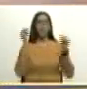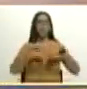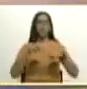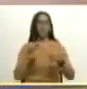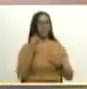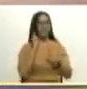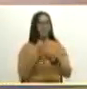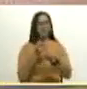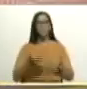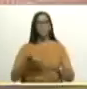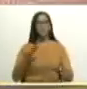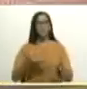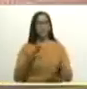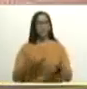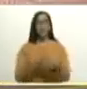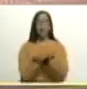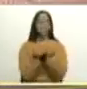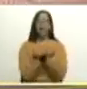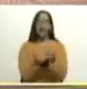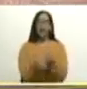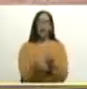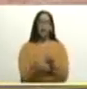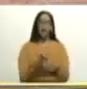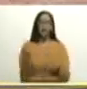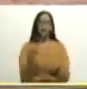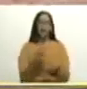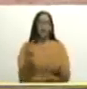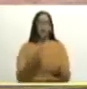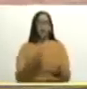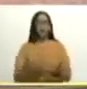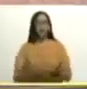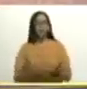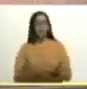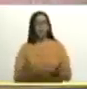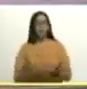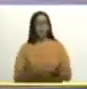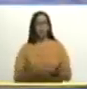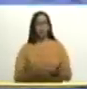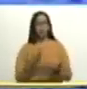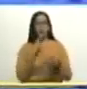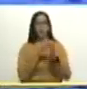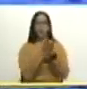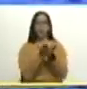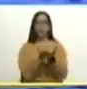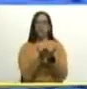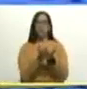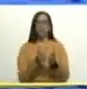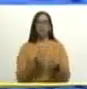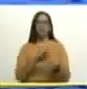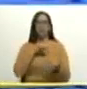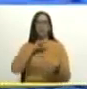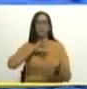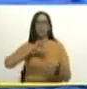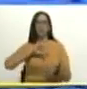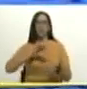clave, amarnos los unos a los otros, como manda la Biblia y nuestro Señor